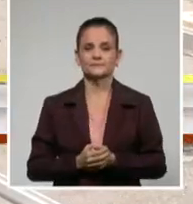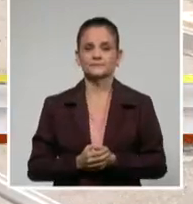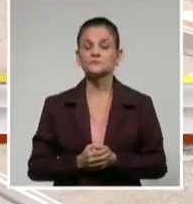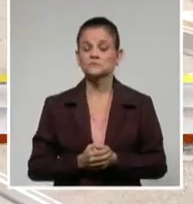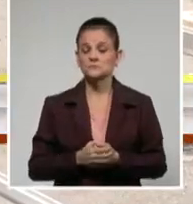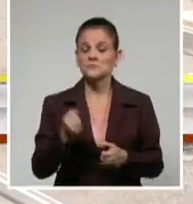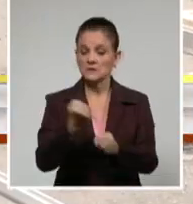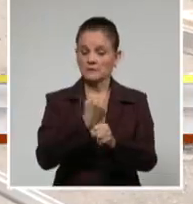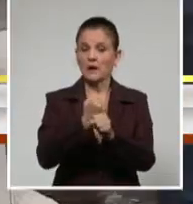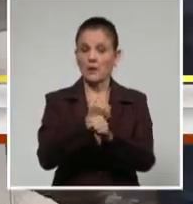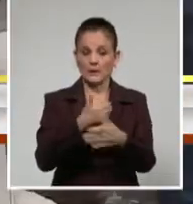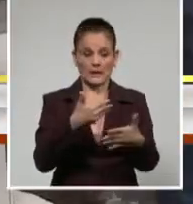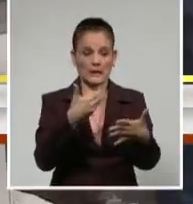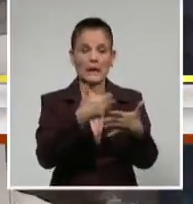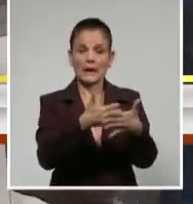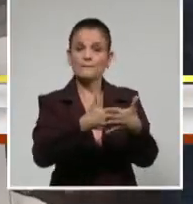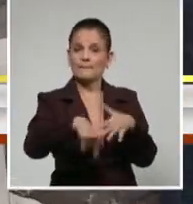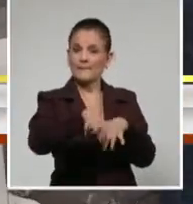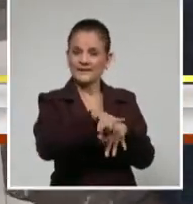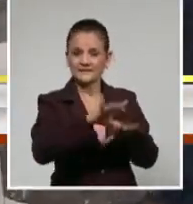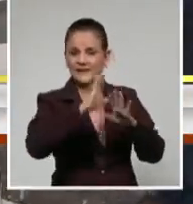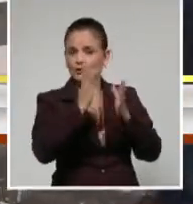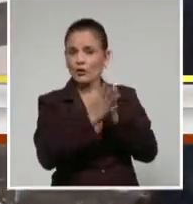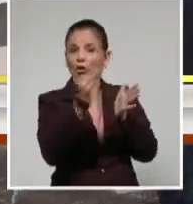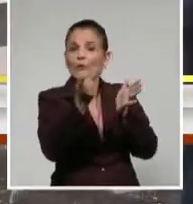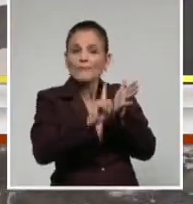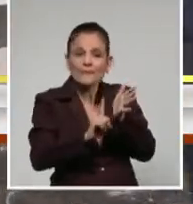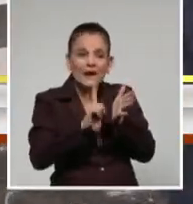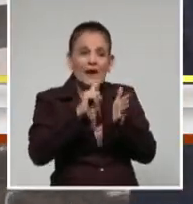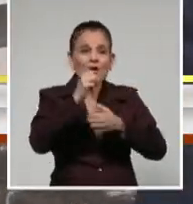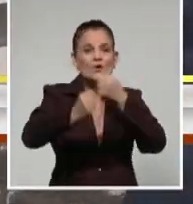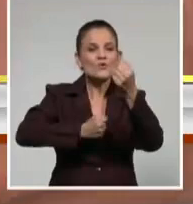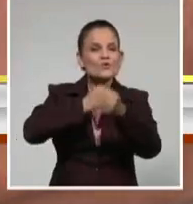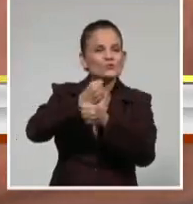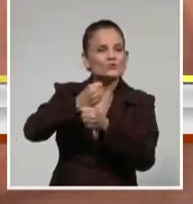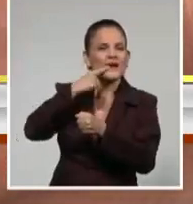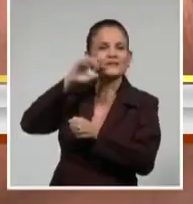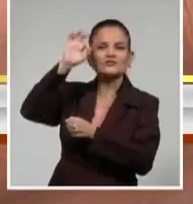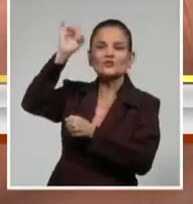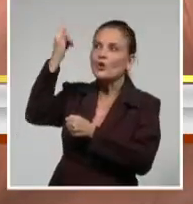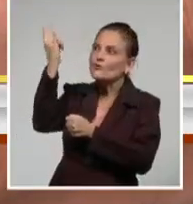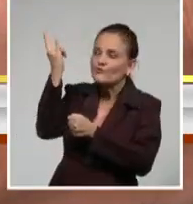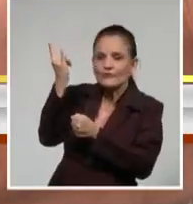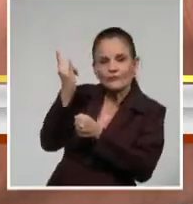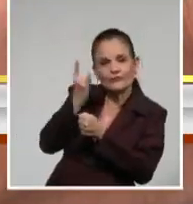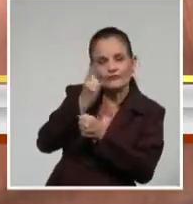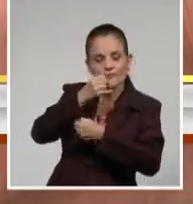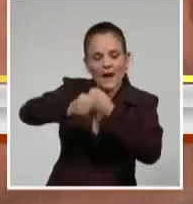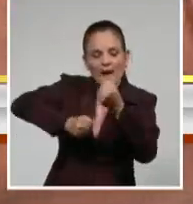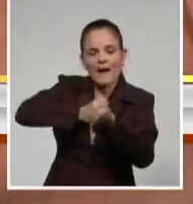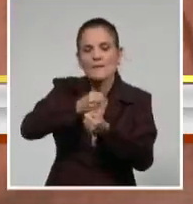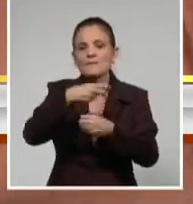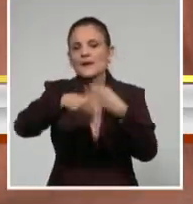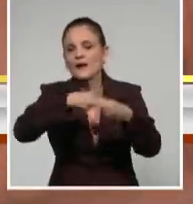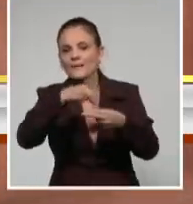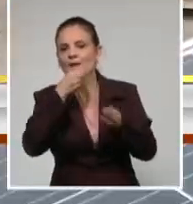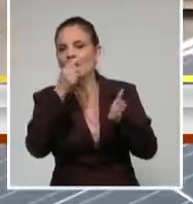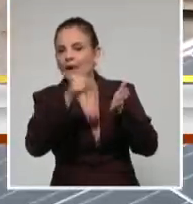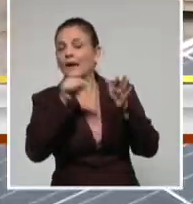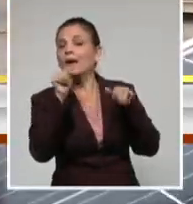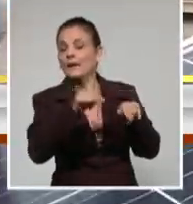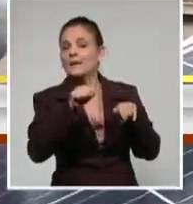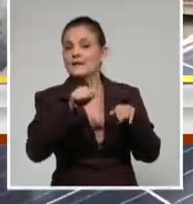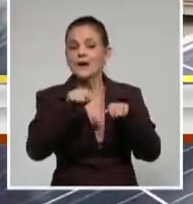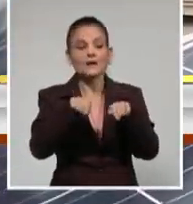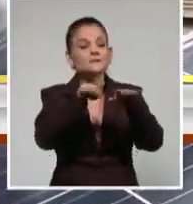Trabajadores de la empresa Ecosol Energía de Copextel instalan 96 paneles solares fotovoltaicos hechos en Cuba en la azotea de la oficina